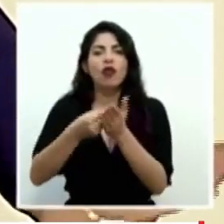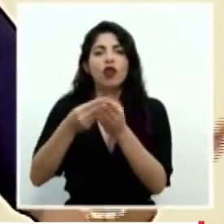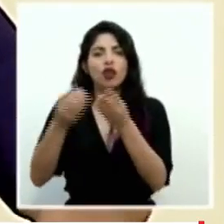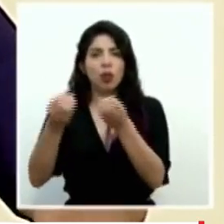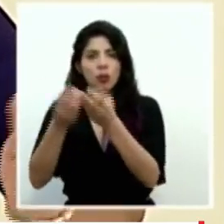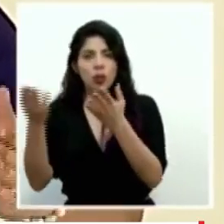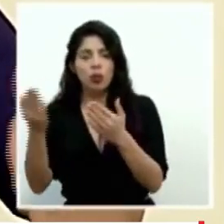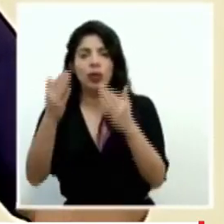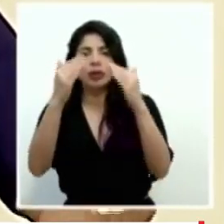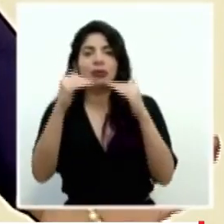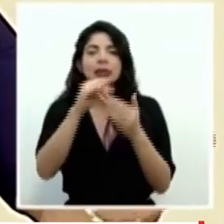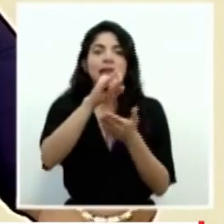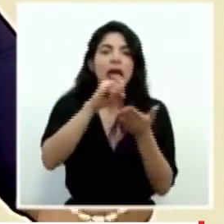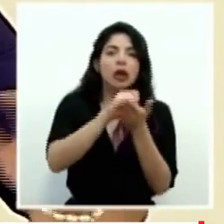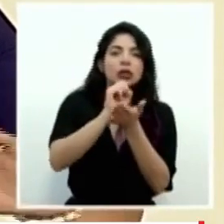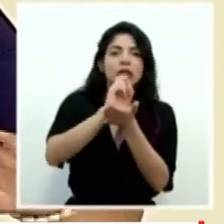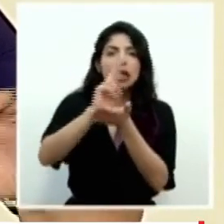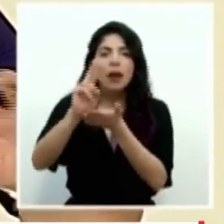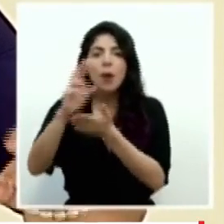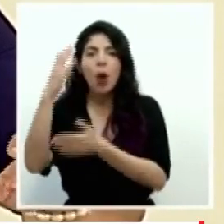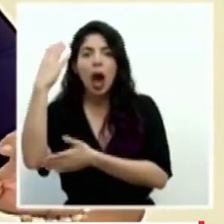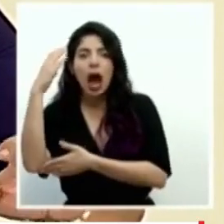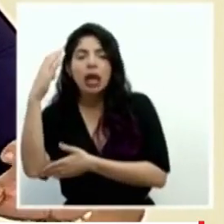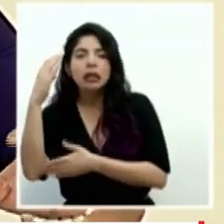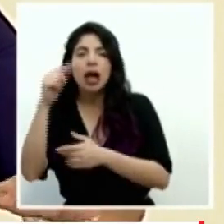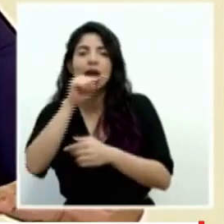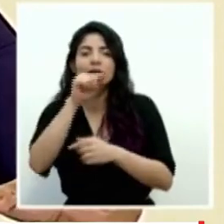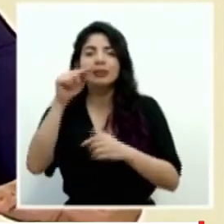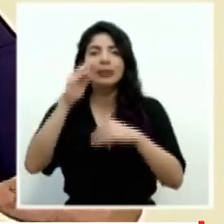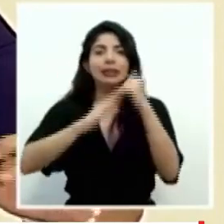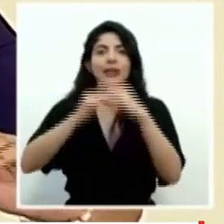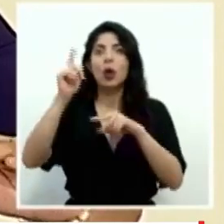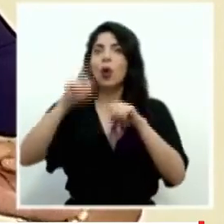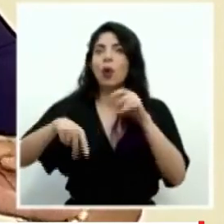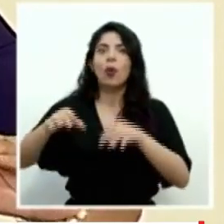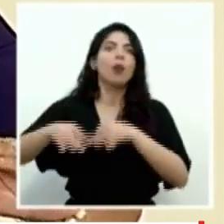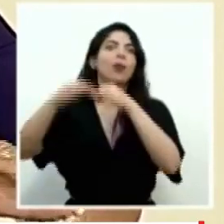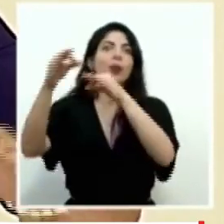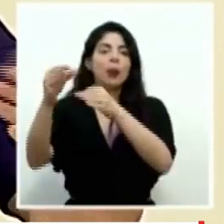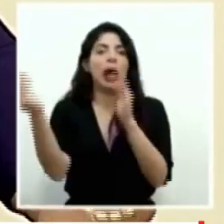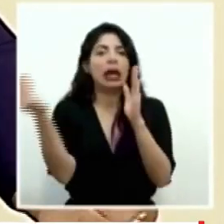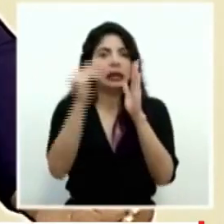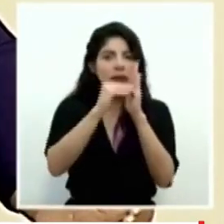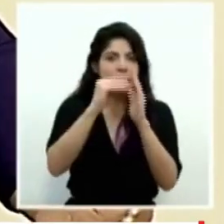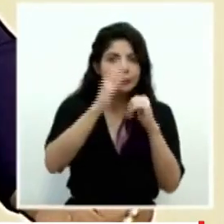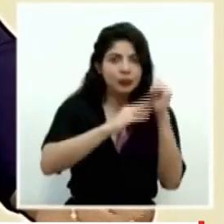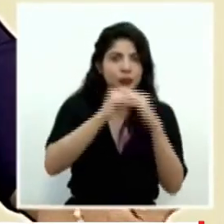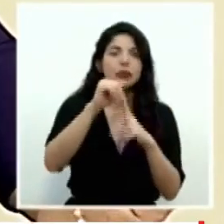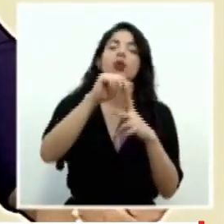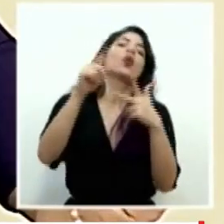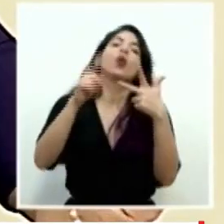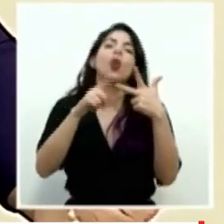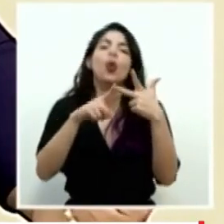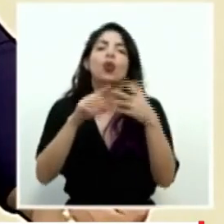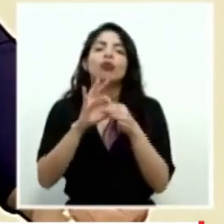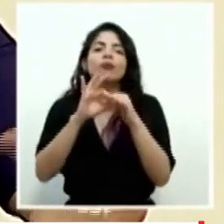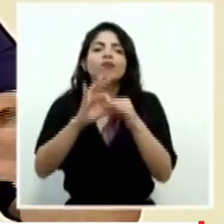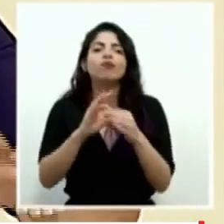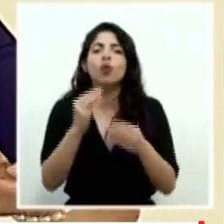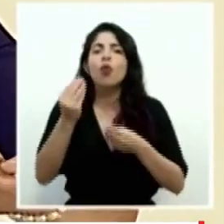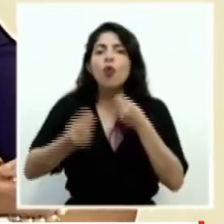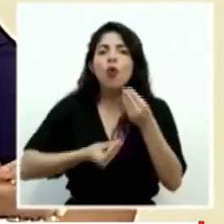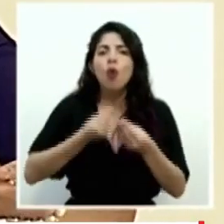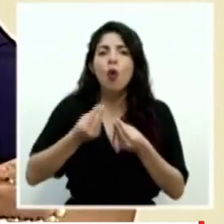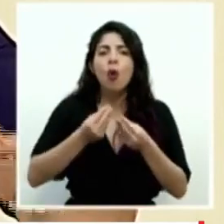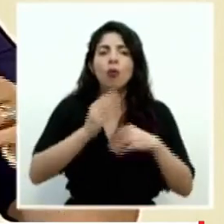pública también, San José, San Ramón, Cartago, las obras impostergables, también otro que se trata de poder